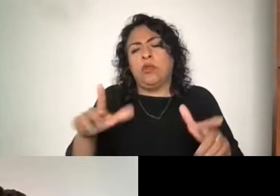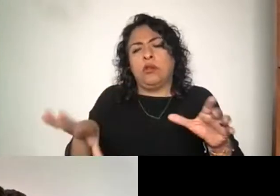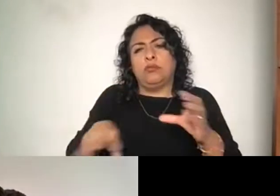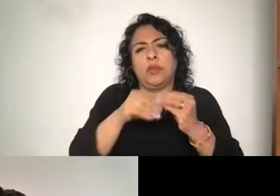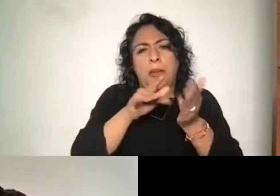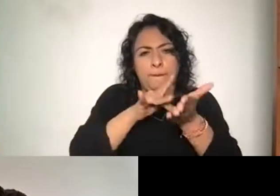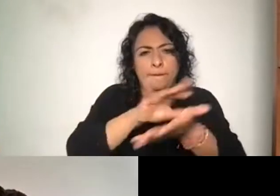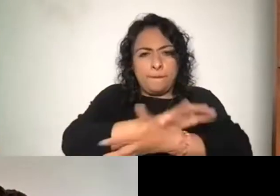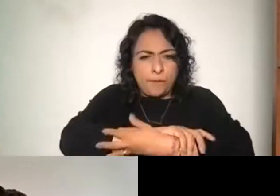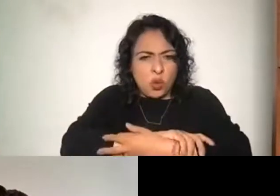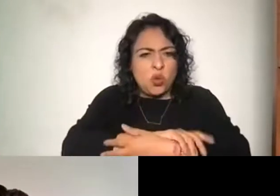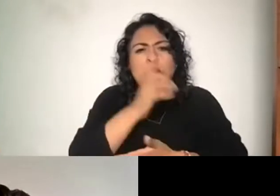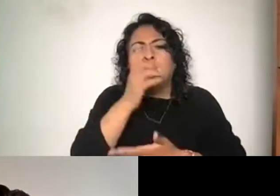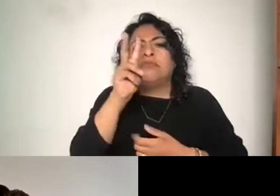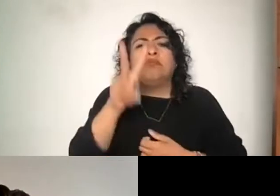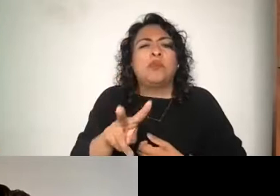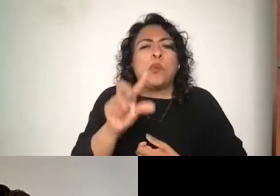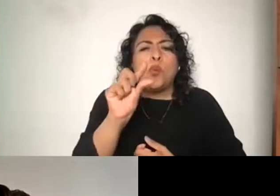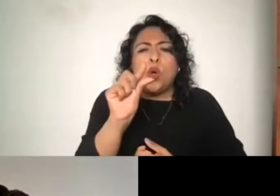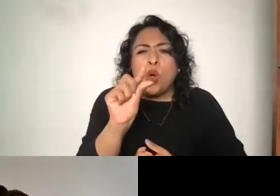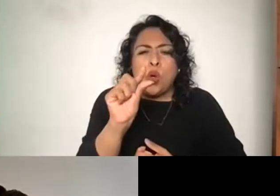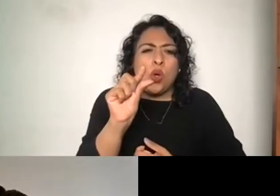donde solo tienen una muy pequeña